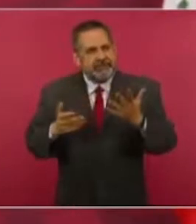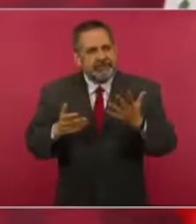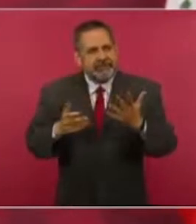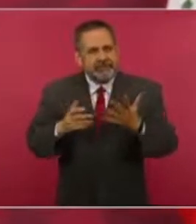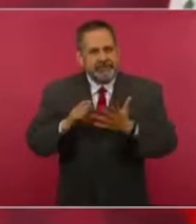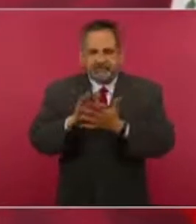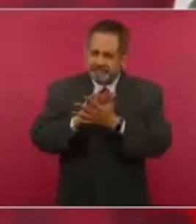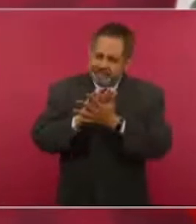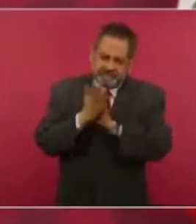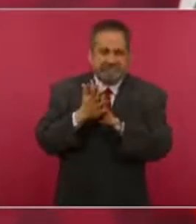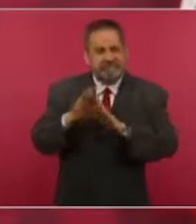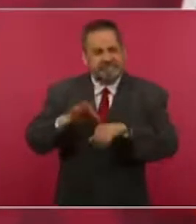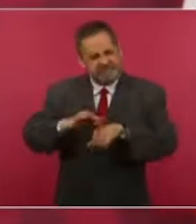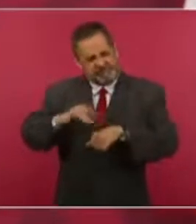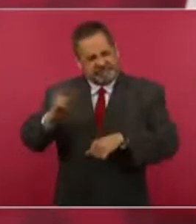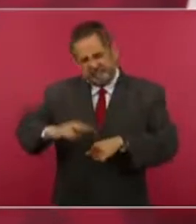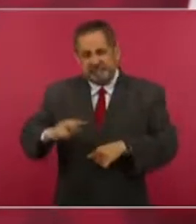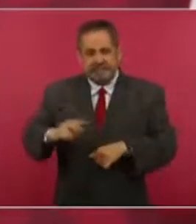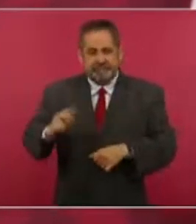convertirlo en realidad.